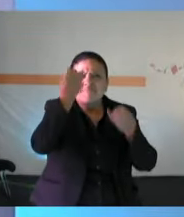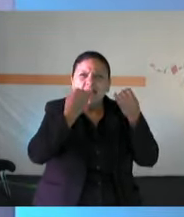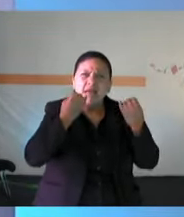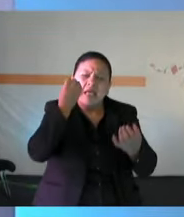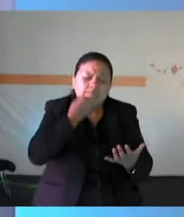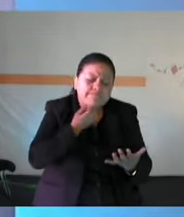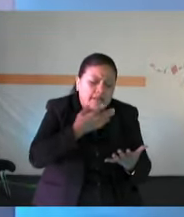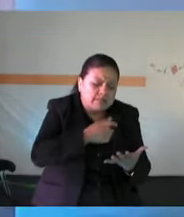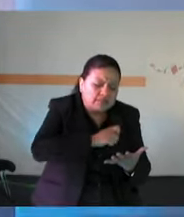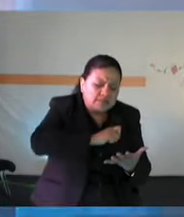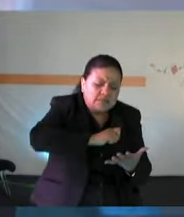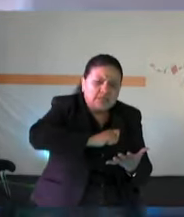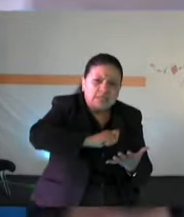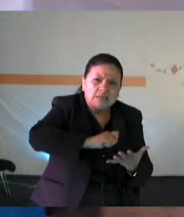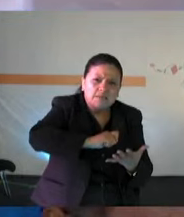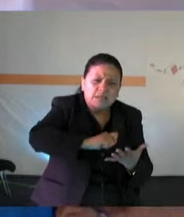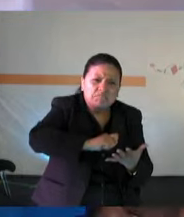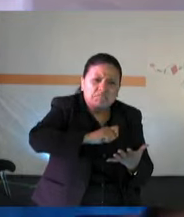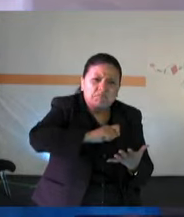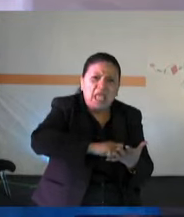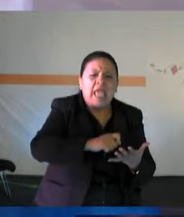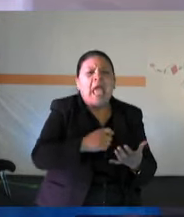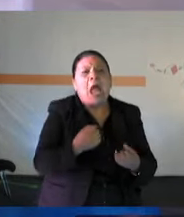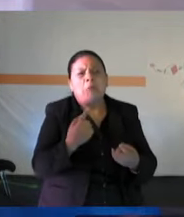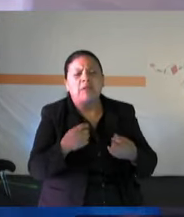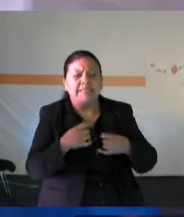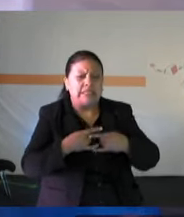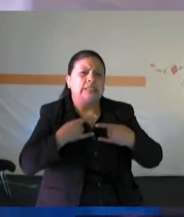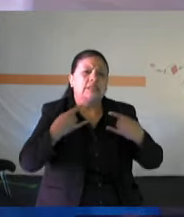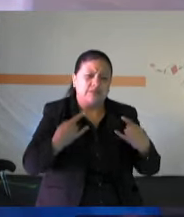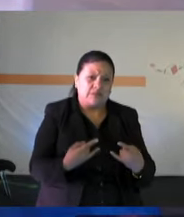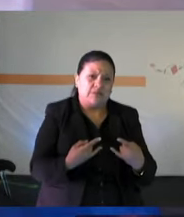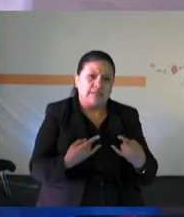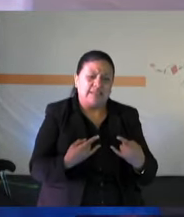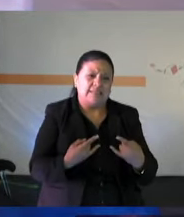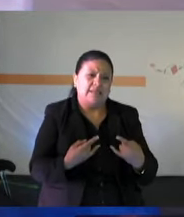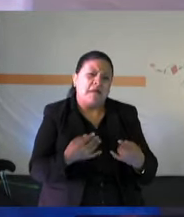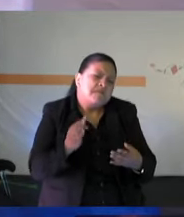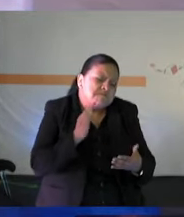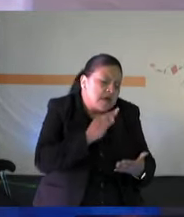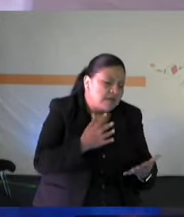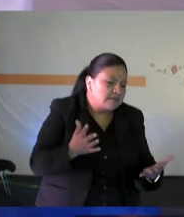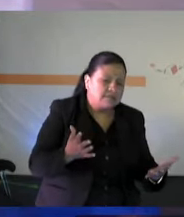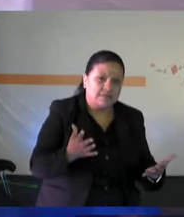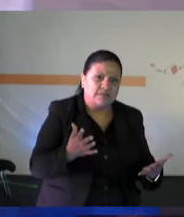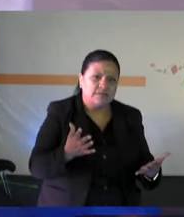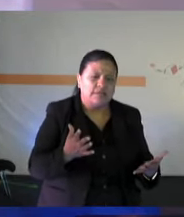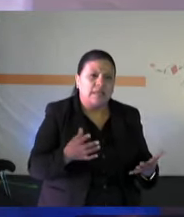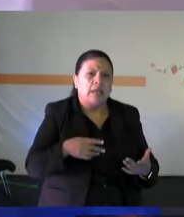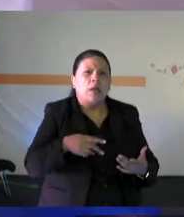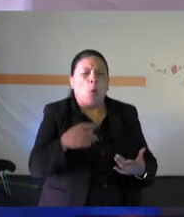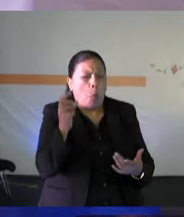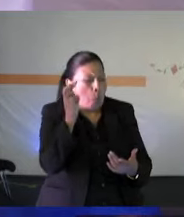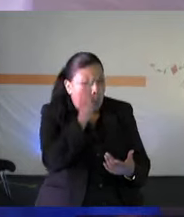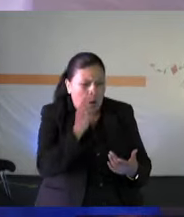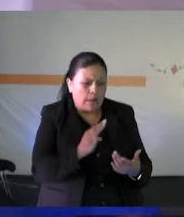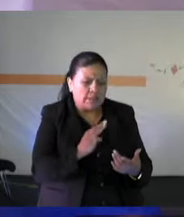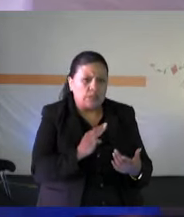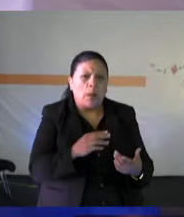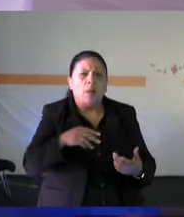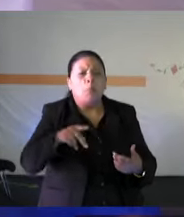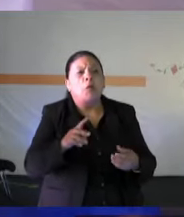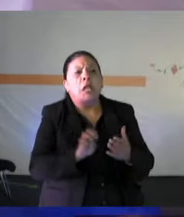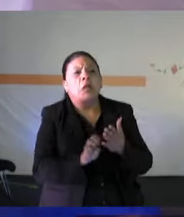ella? Porque a mí lo que me ocurría es que yo decía, ya voy a dejar de soñar pesadillas. Ahora que hago terror y ya no hago periodismo, ya no voy a